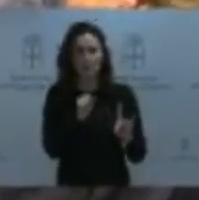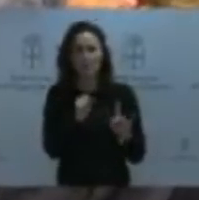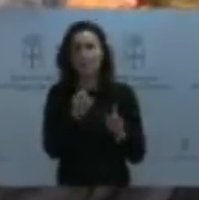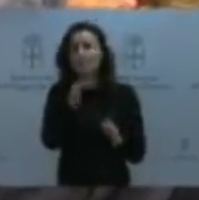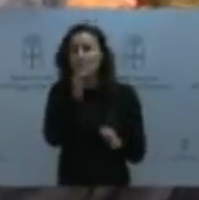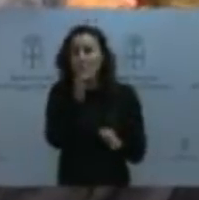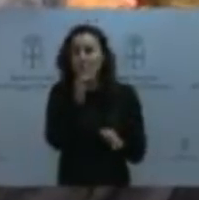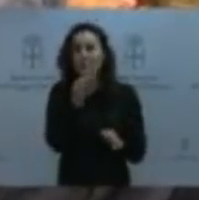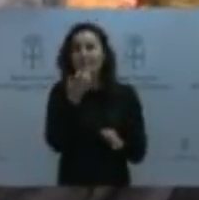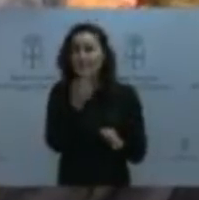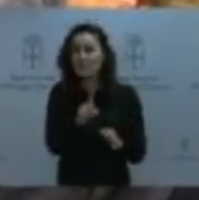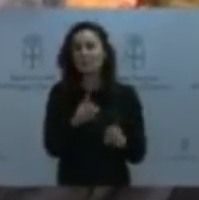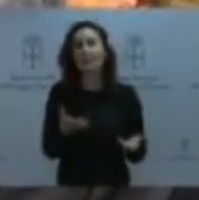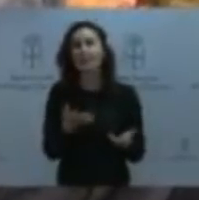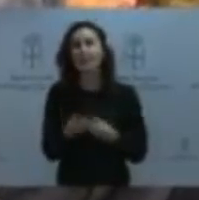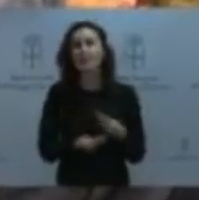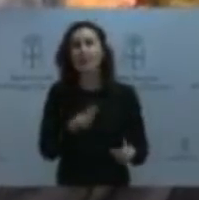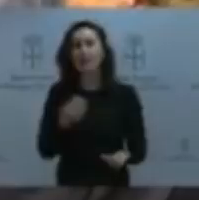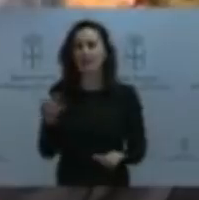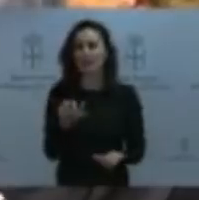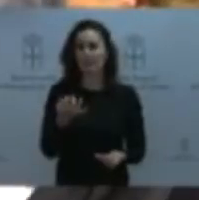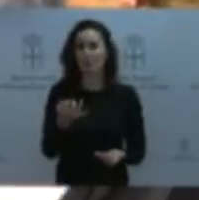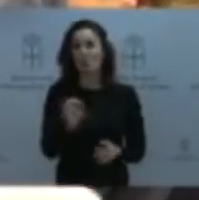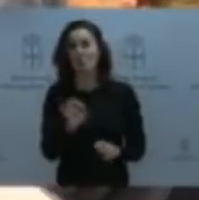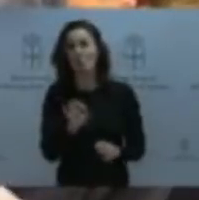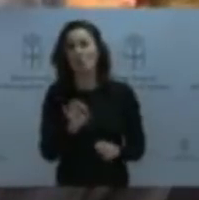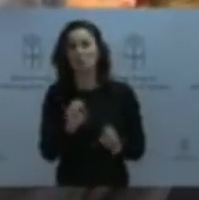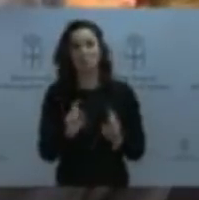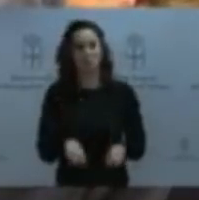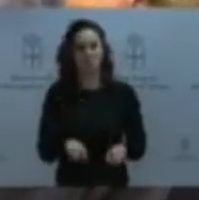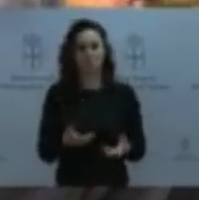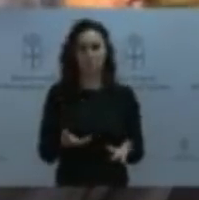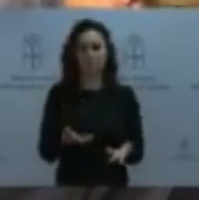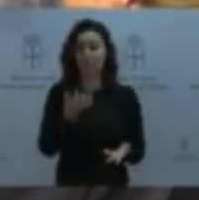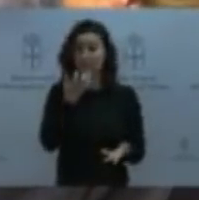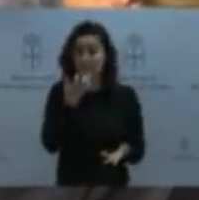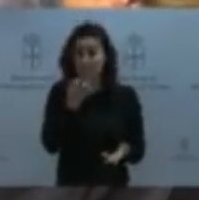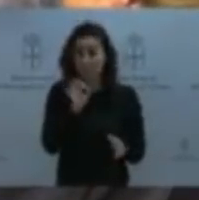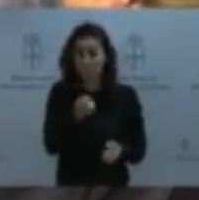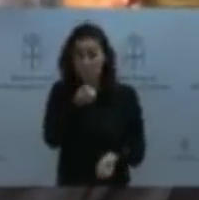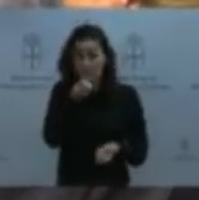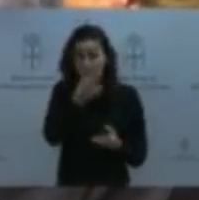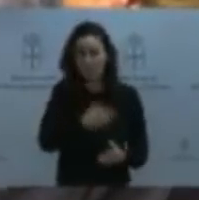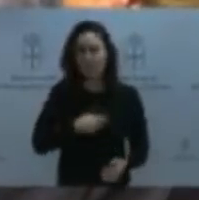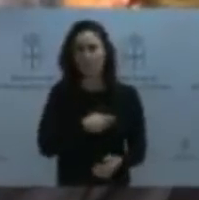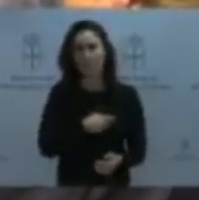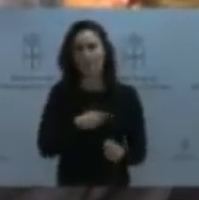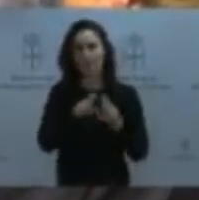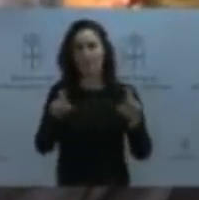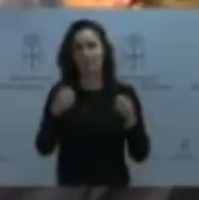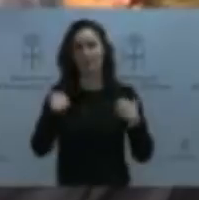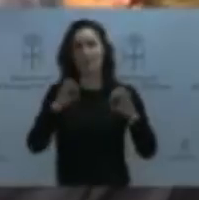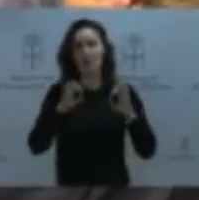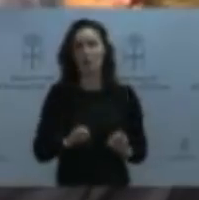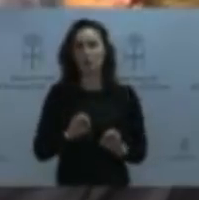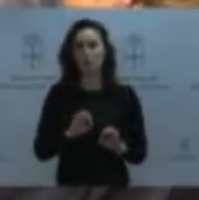aquí tampoco piensan hacer nada? Por si no le ha llegado el informe de que el comité de empresa ya ha registrado hoy una petición de reunión con usted, por